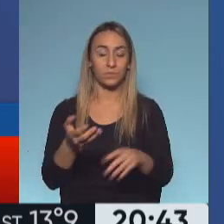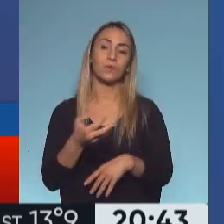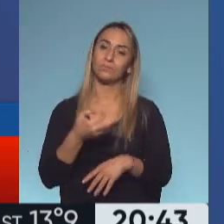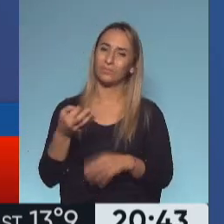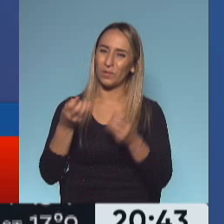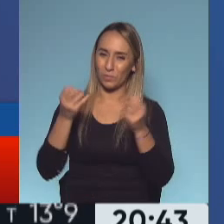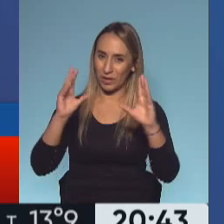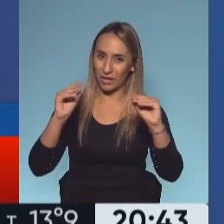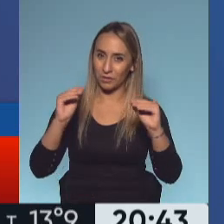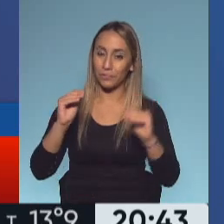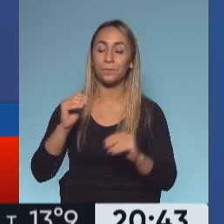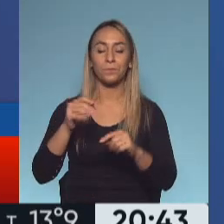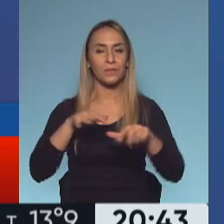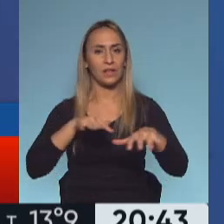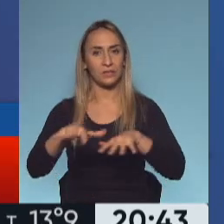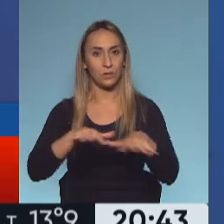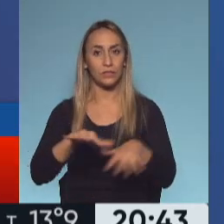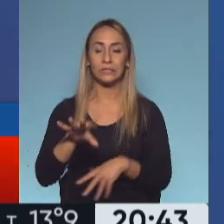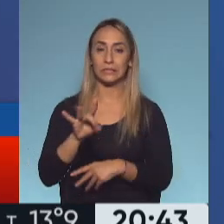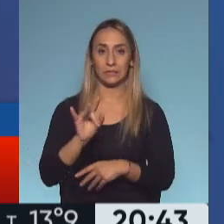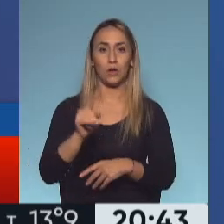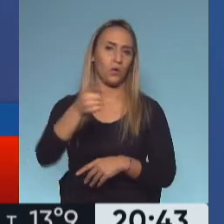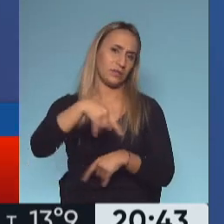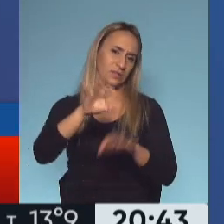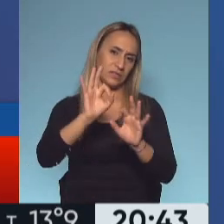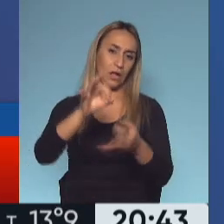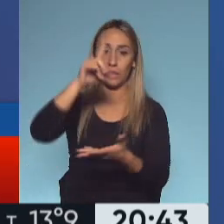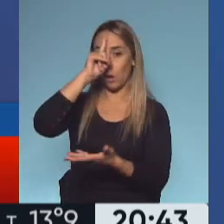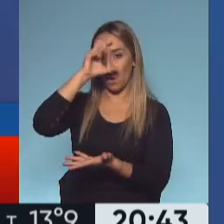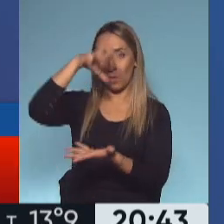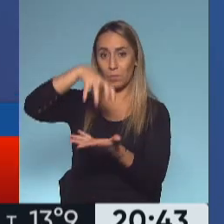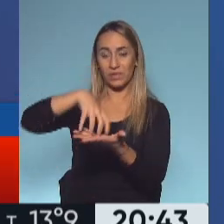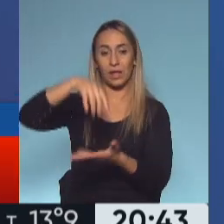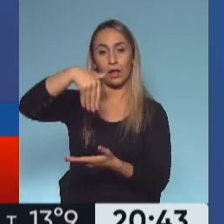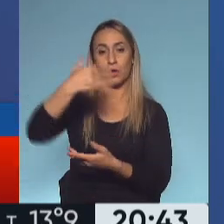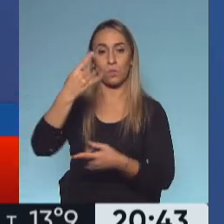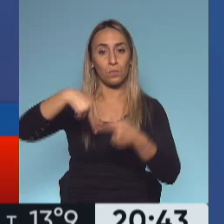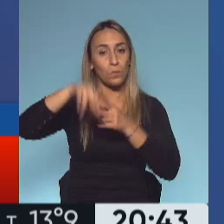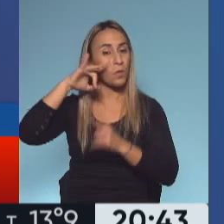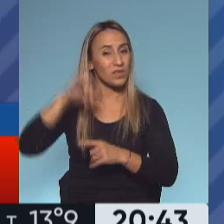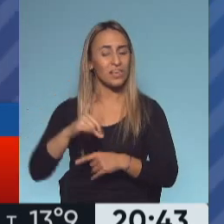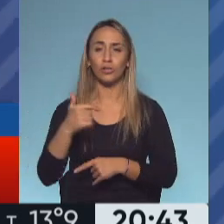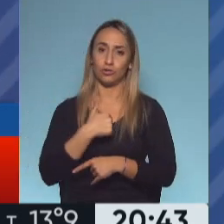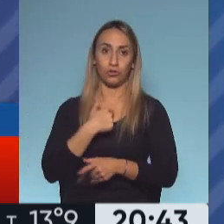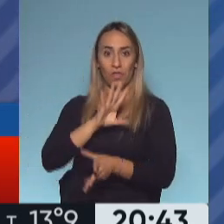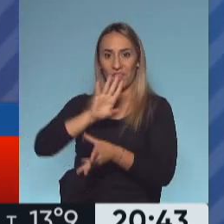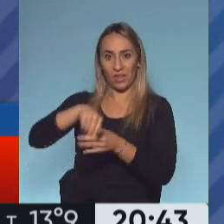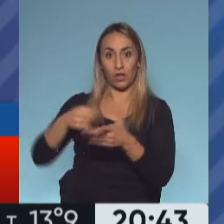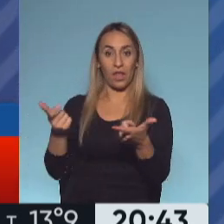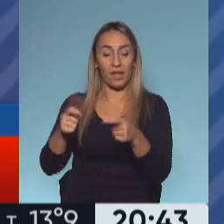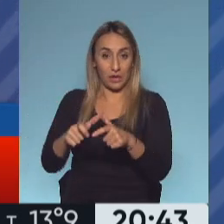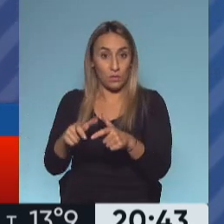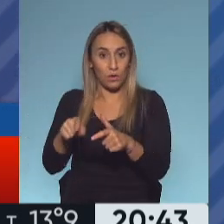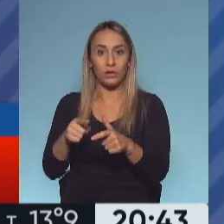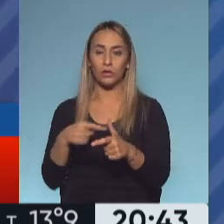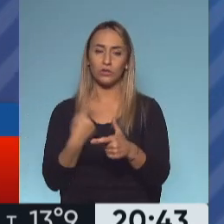buenas noches. La situación es crítica. Ustedes saben, el Hospital Muniz, yo soy parte integrante del equipo de cuidados integrales, donde intentamos tratar de